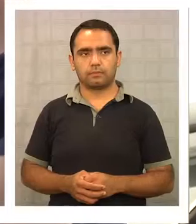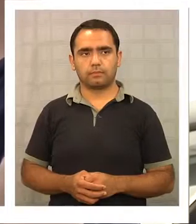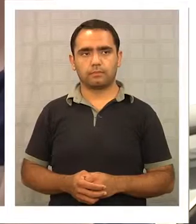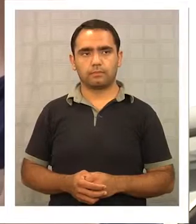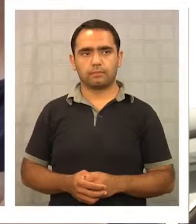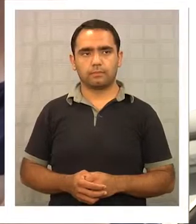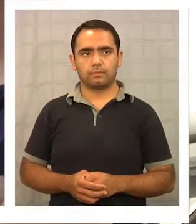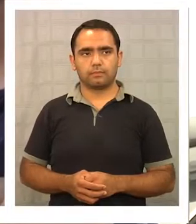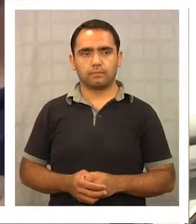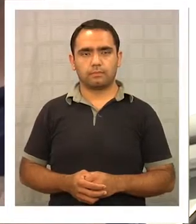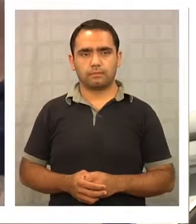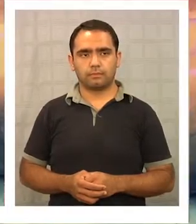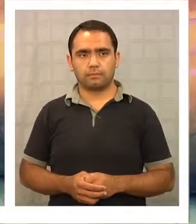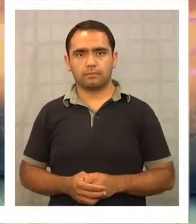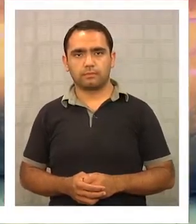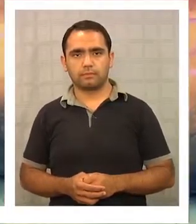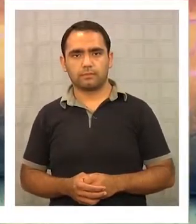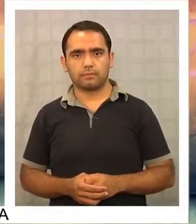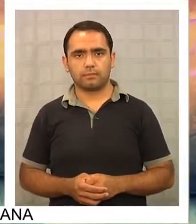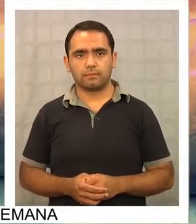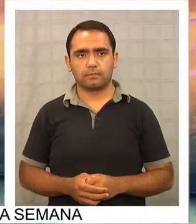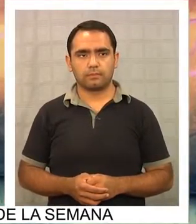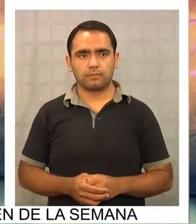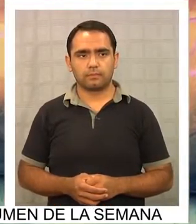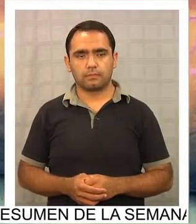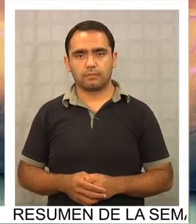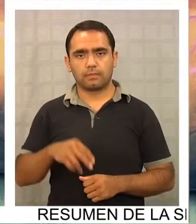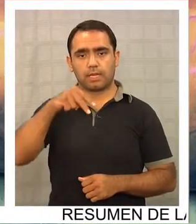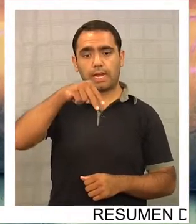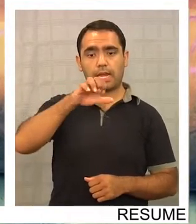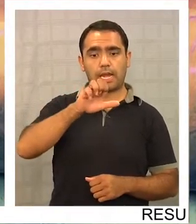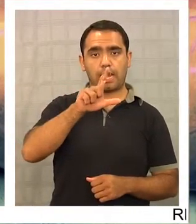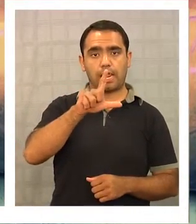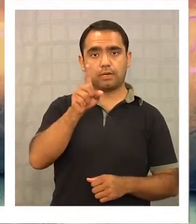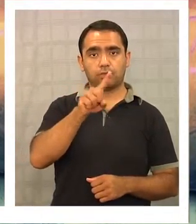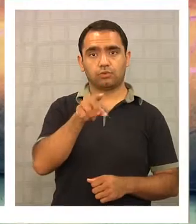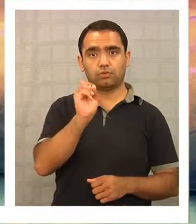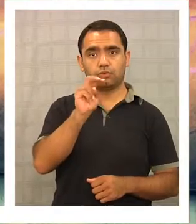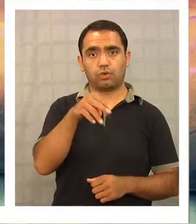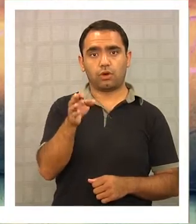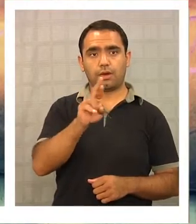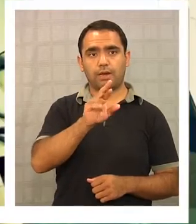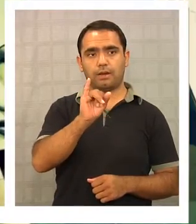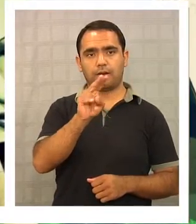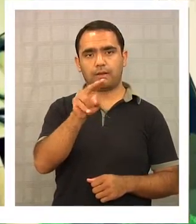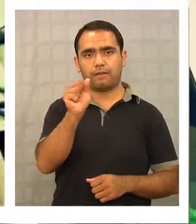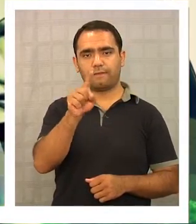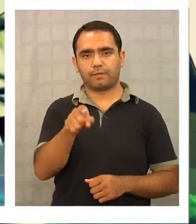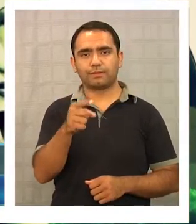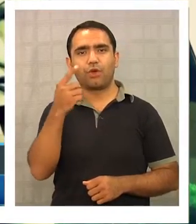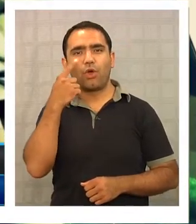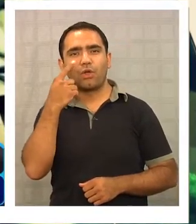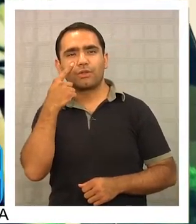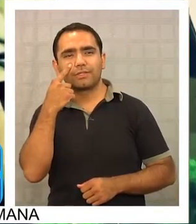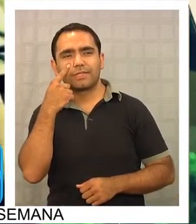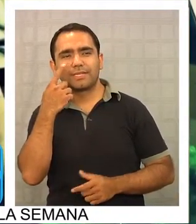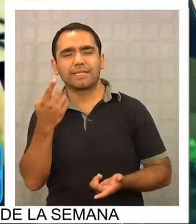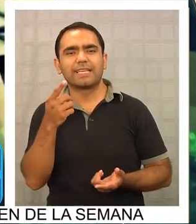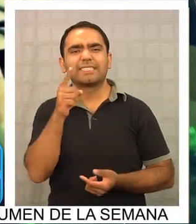No me mire extraño si mi escénico desplante está espabilante Nelson Rivas, más conocido por su nombre artístico ZX,